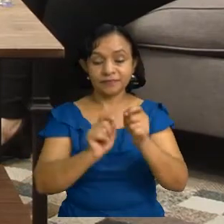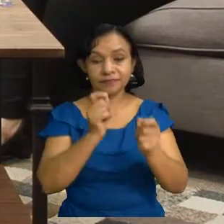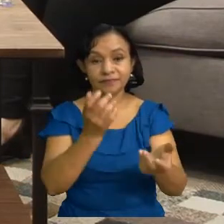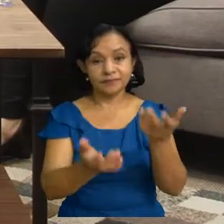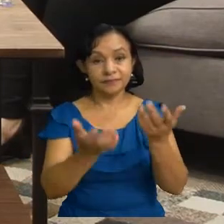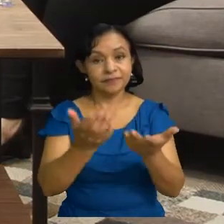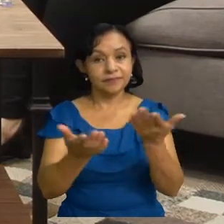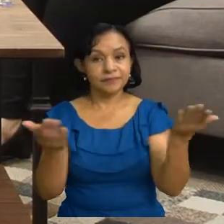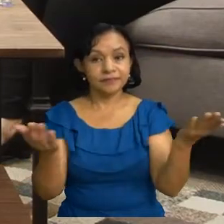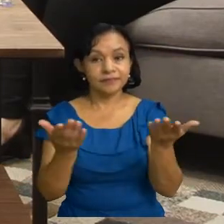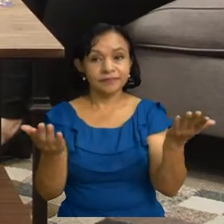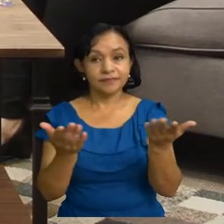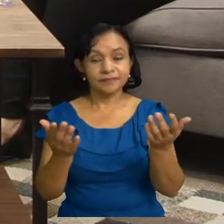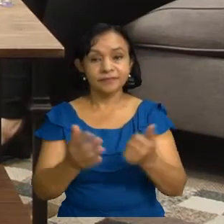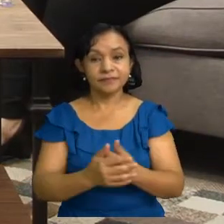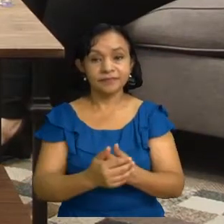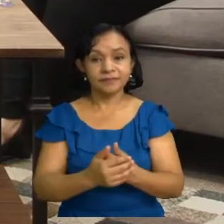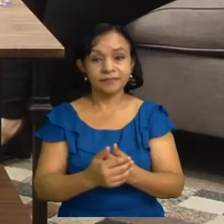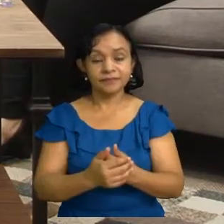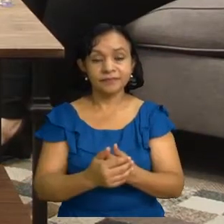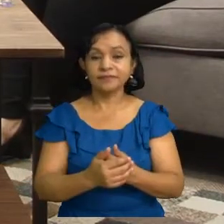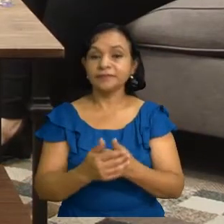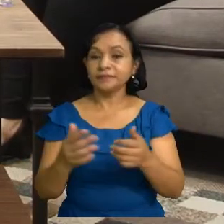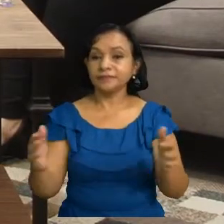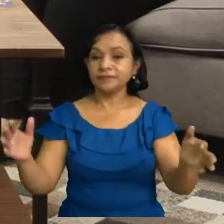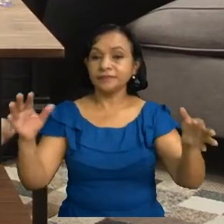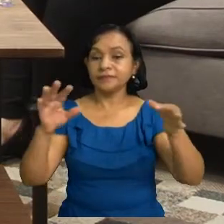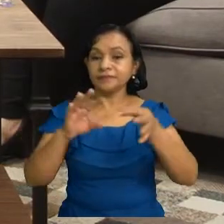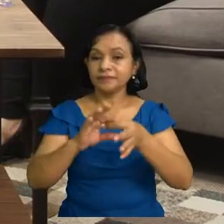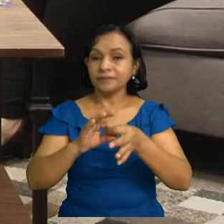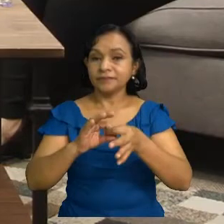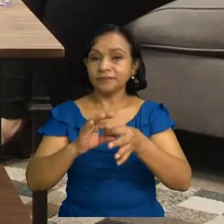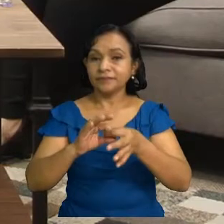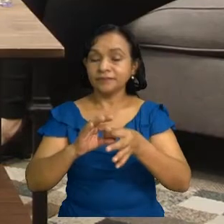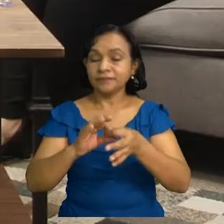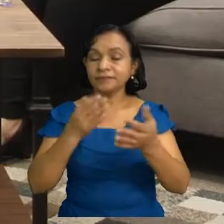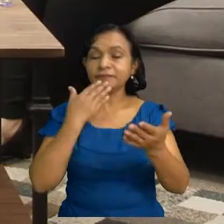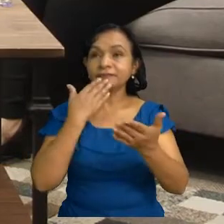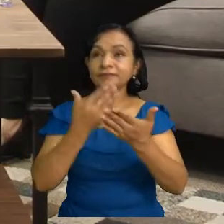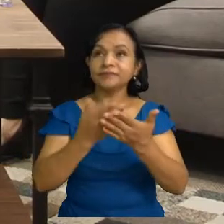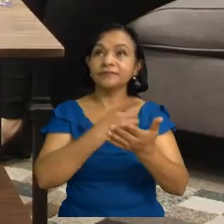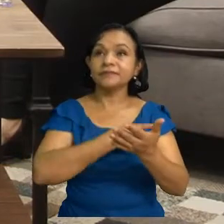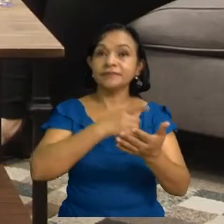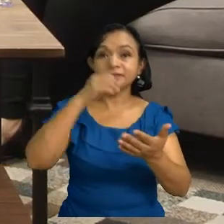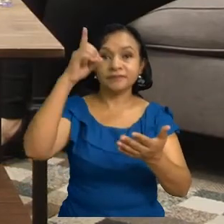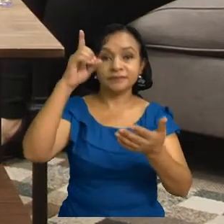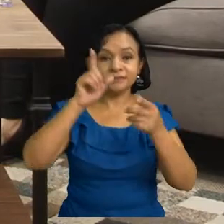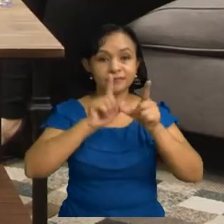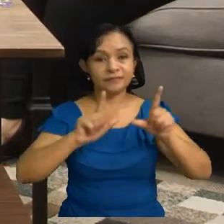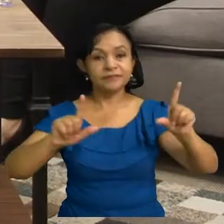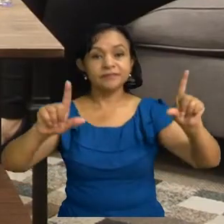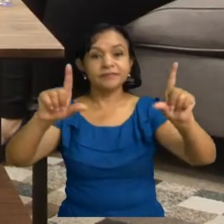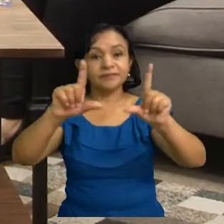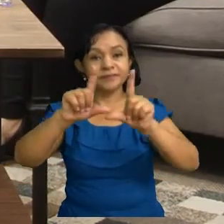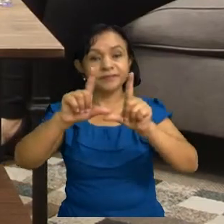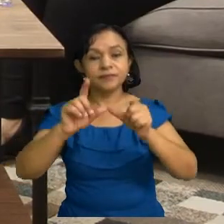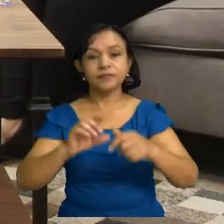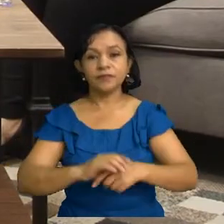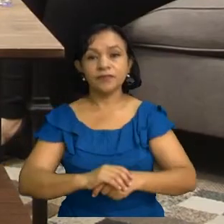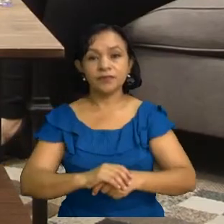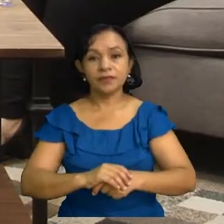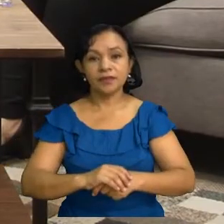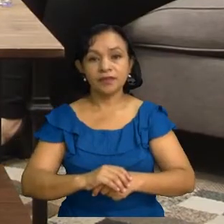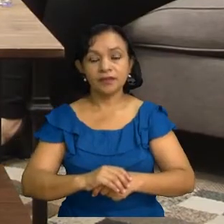porque nosotros gracias a dios oa un sitio que pocas veces